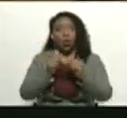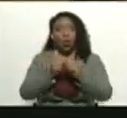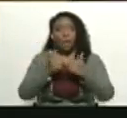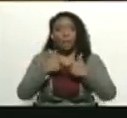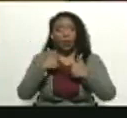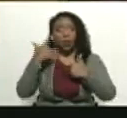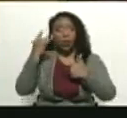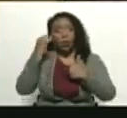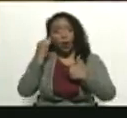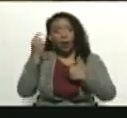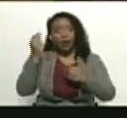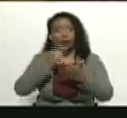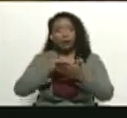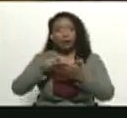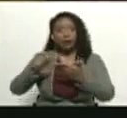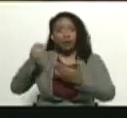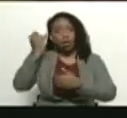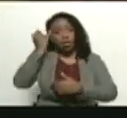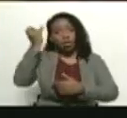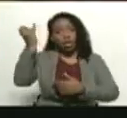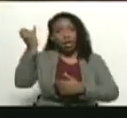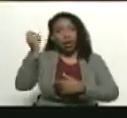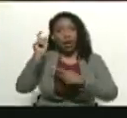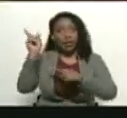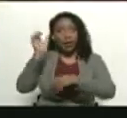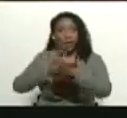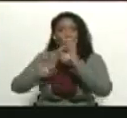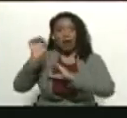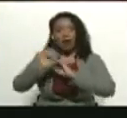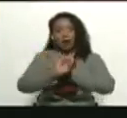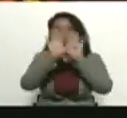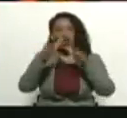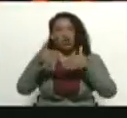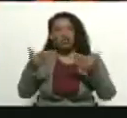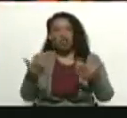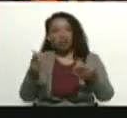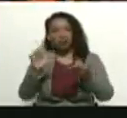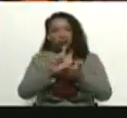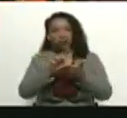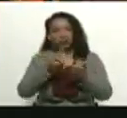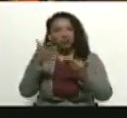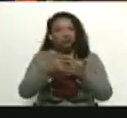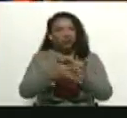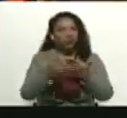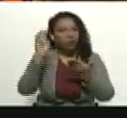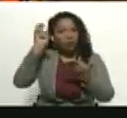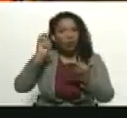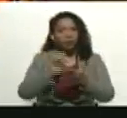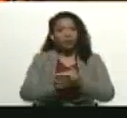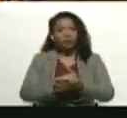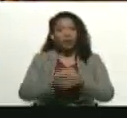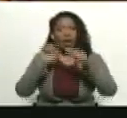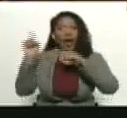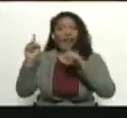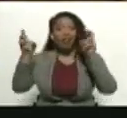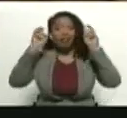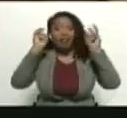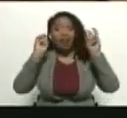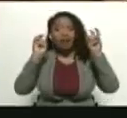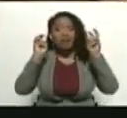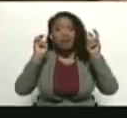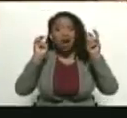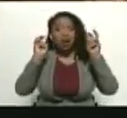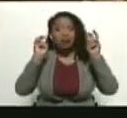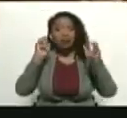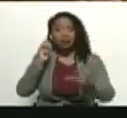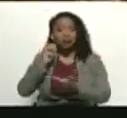de este libro y nos va a explicar un poco acerca de qué se trata. Bueno, Infancia bajo asedio, que es sobre